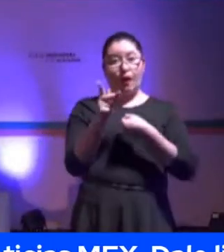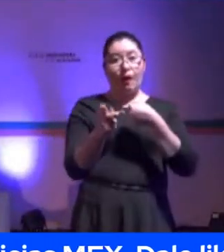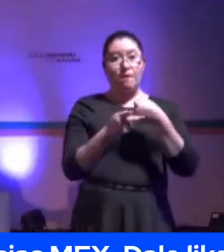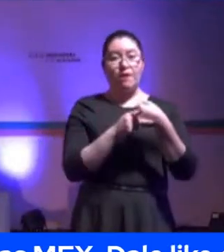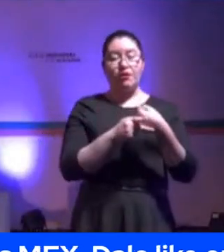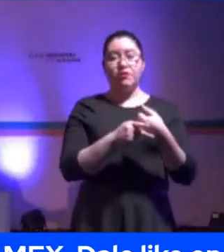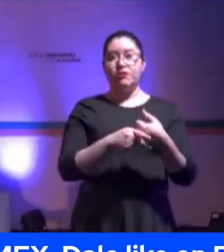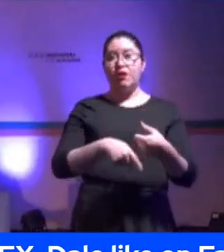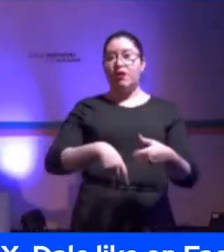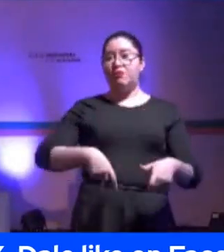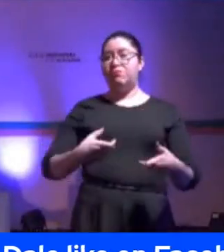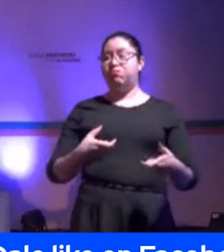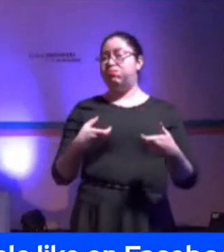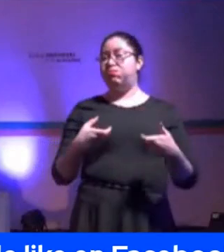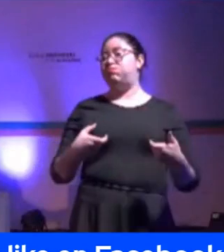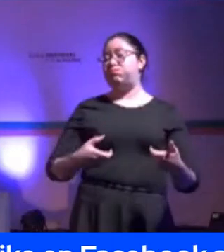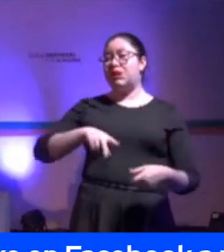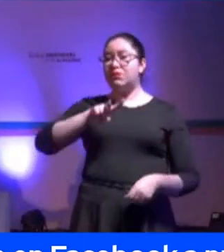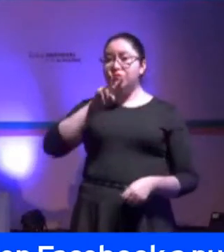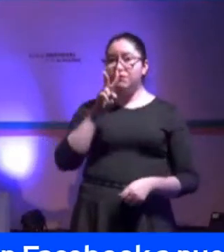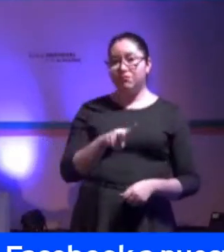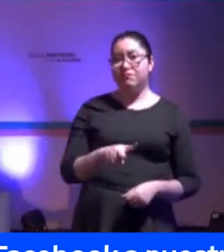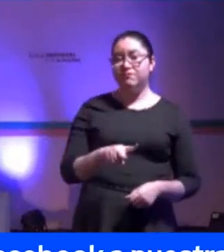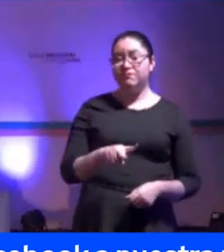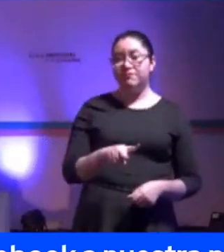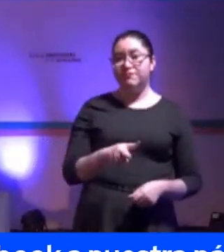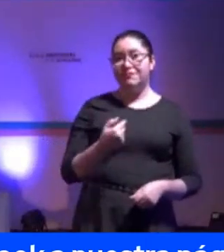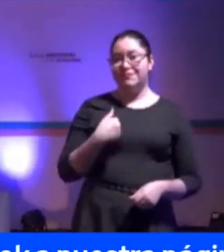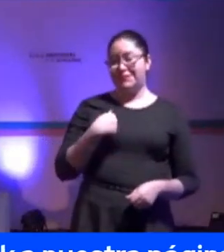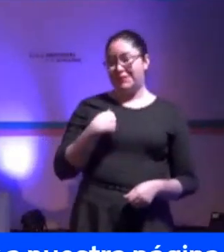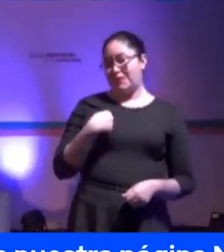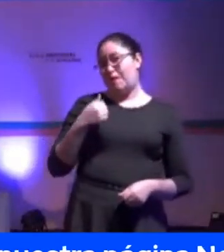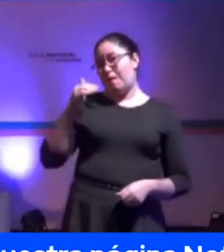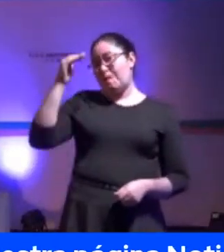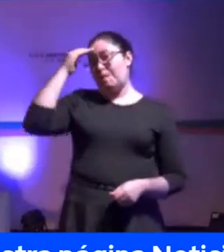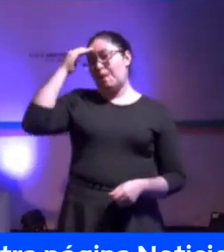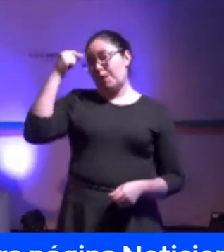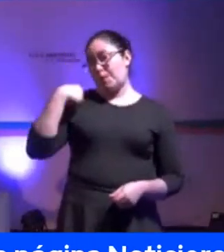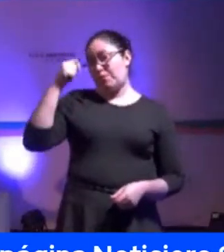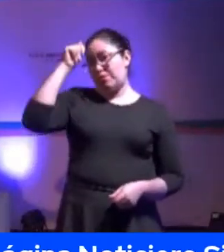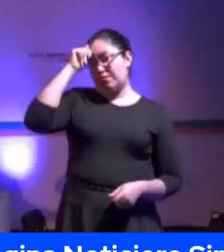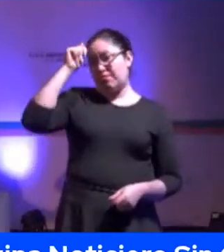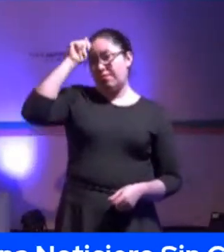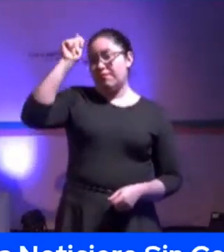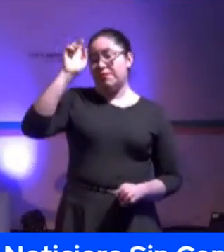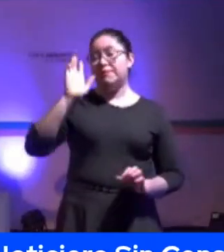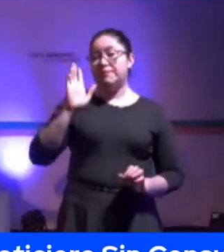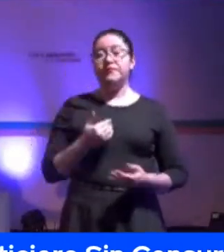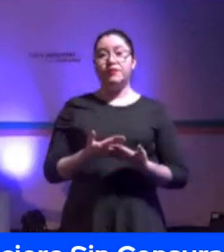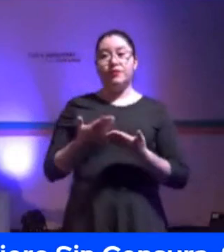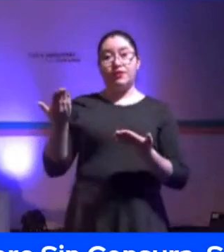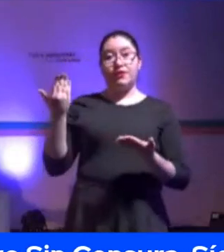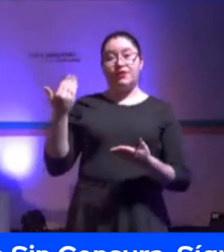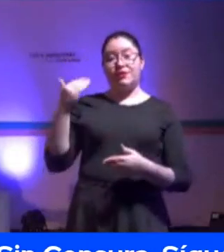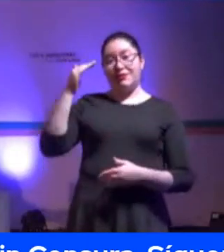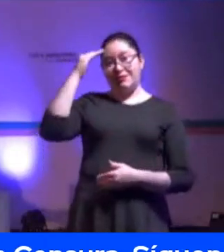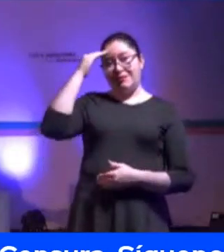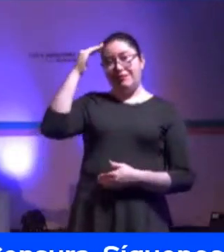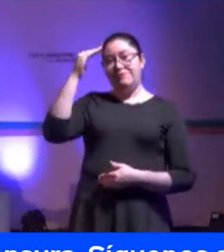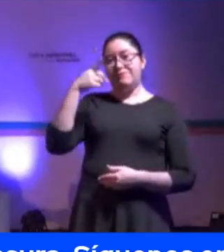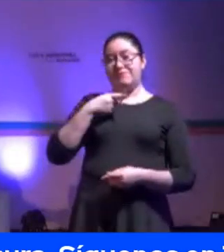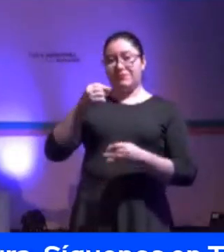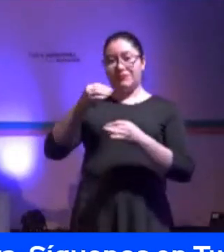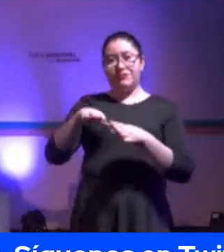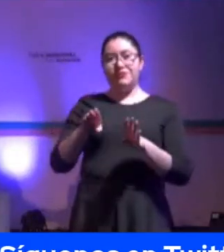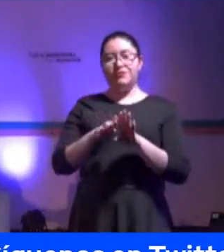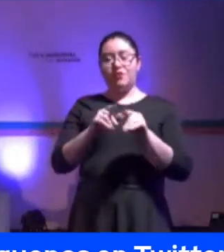extremadamente rico. Yo tengo la teoría, yo soy creyente, de que cuando el Señor hizo México, sí se tardó un poquito